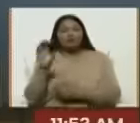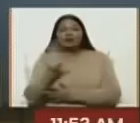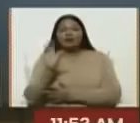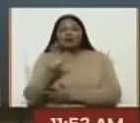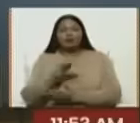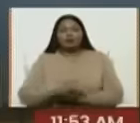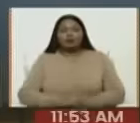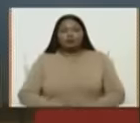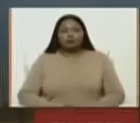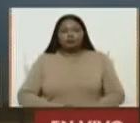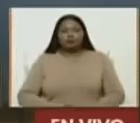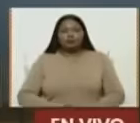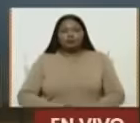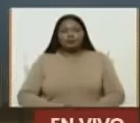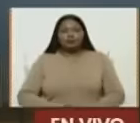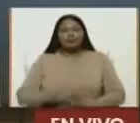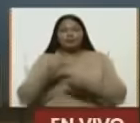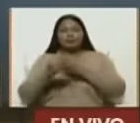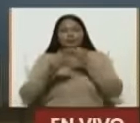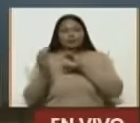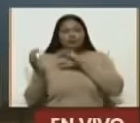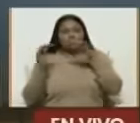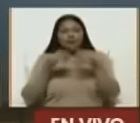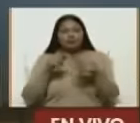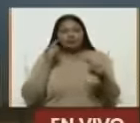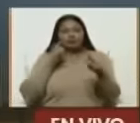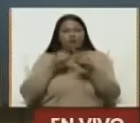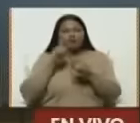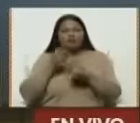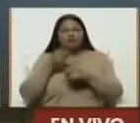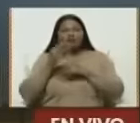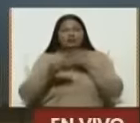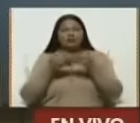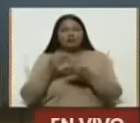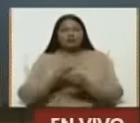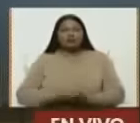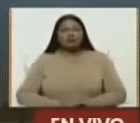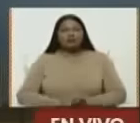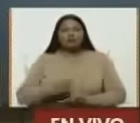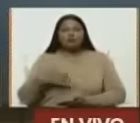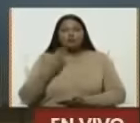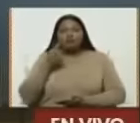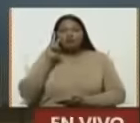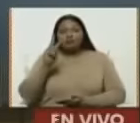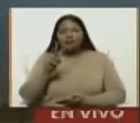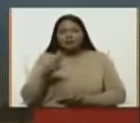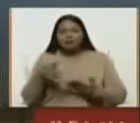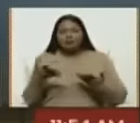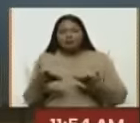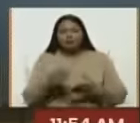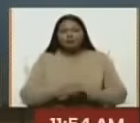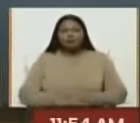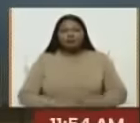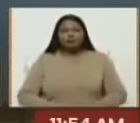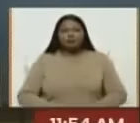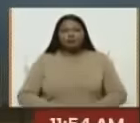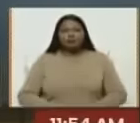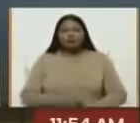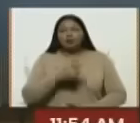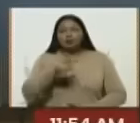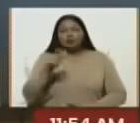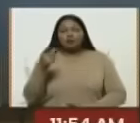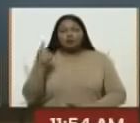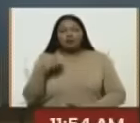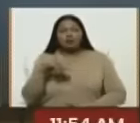Caracas. Al realizar los allanamientos respectivos, se pudo verificar que estos ciudadanos tenían